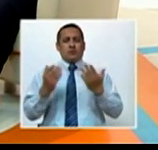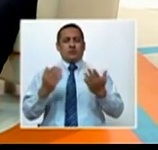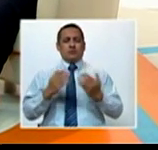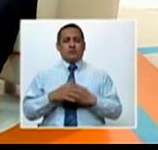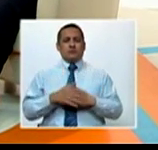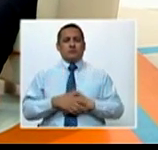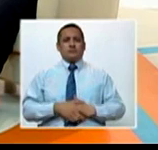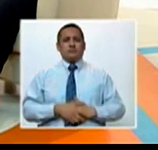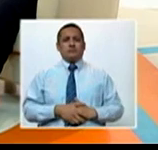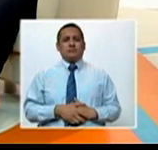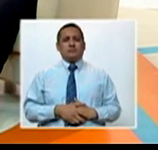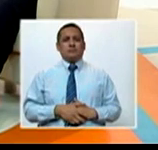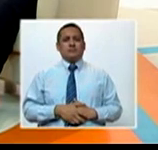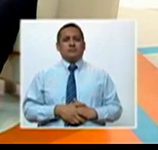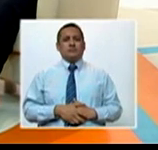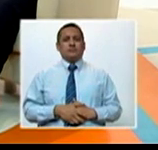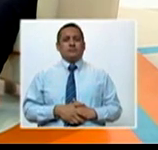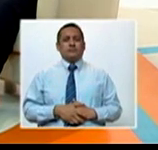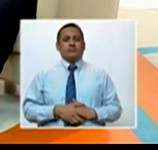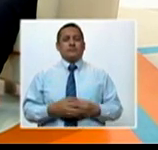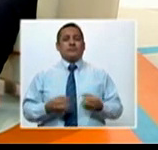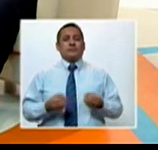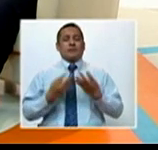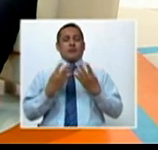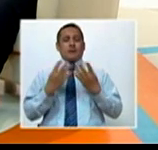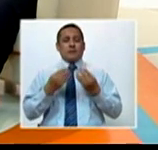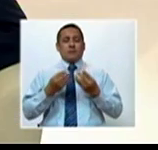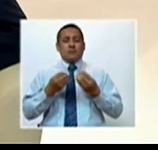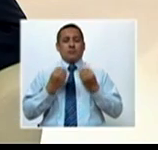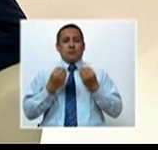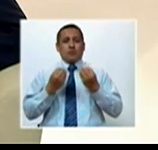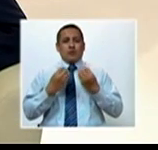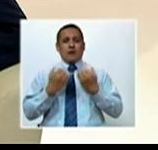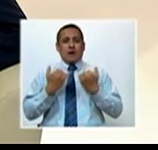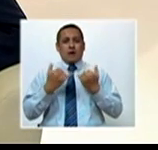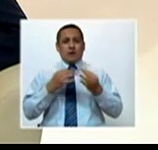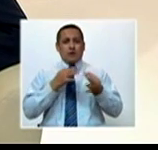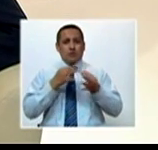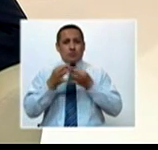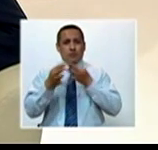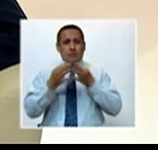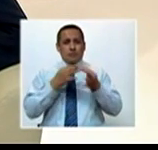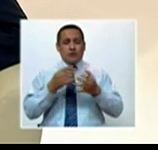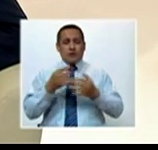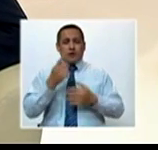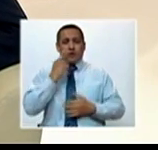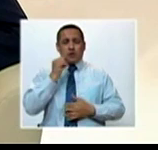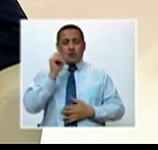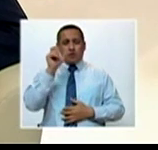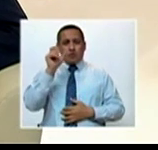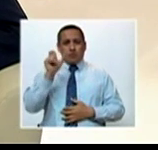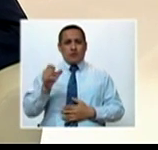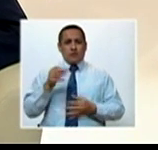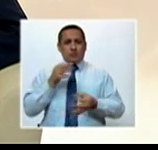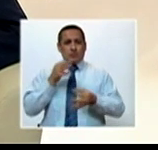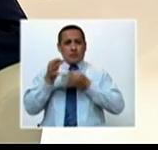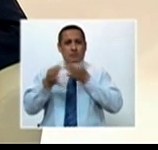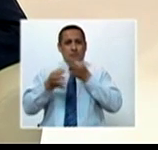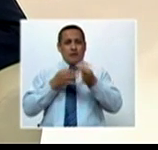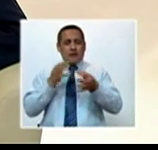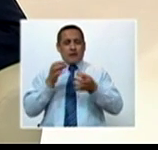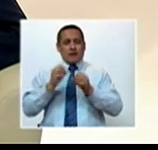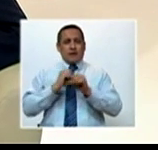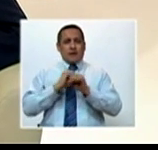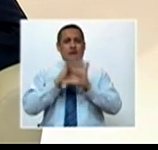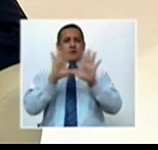la libertad personal. Claro, porque en este caso, como el doctor Amoretti nos ha